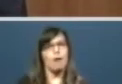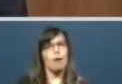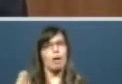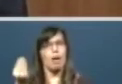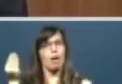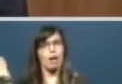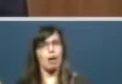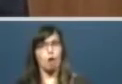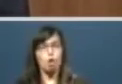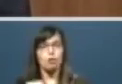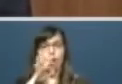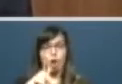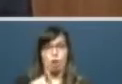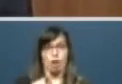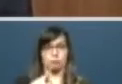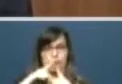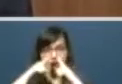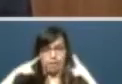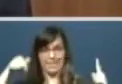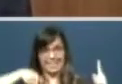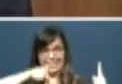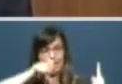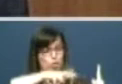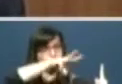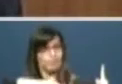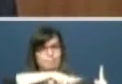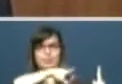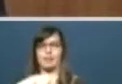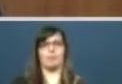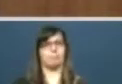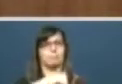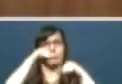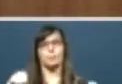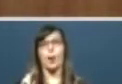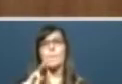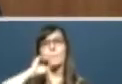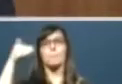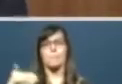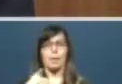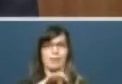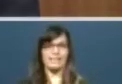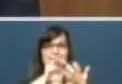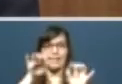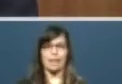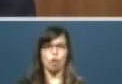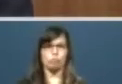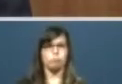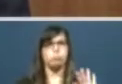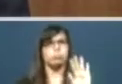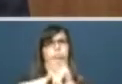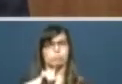que se ha afianzado en el primer trimestre de 2014 en el que el pib de castilla y león habrá crecido a un ritmo